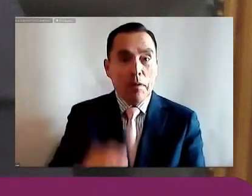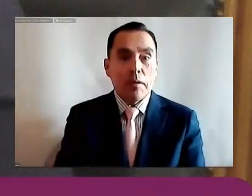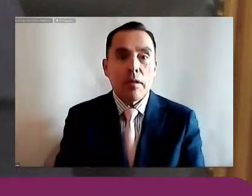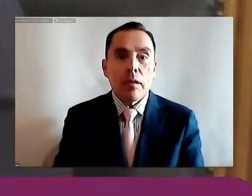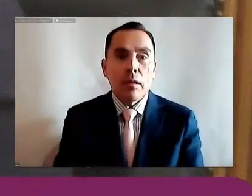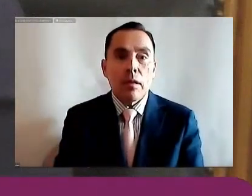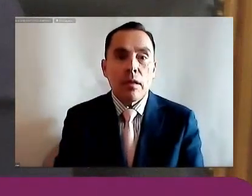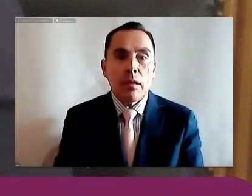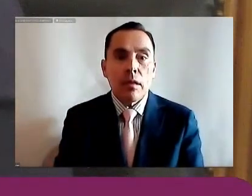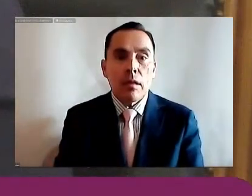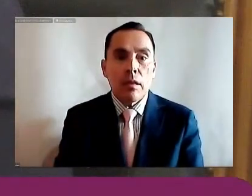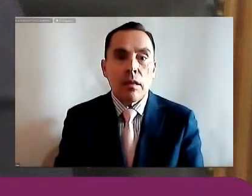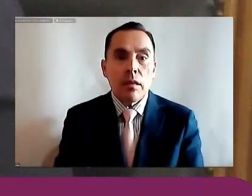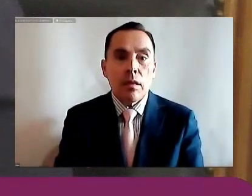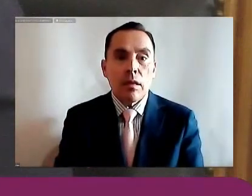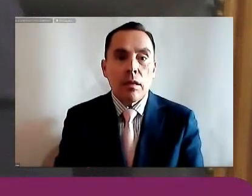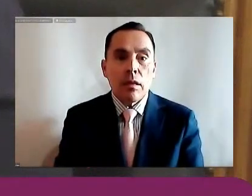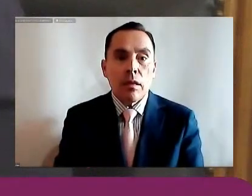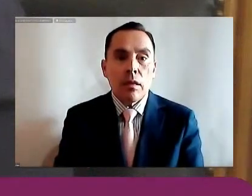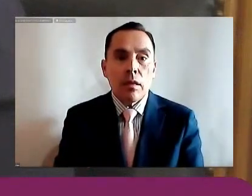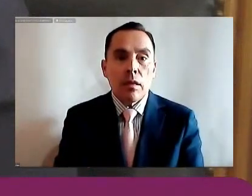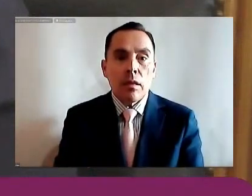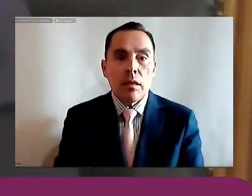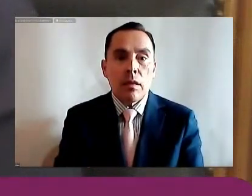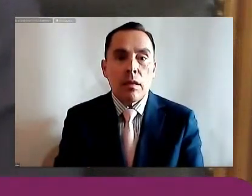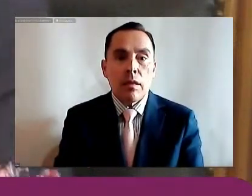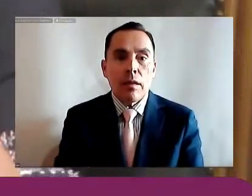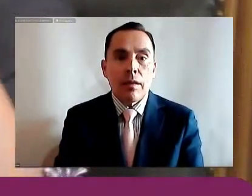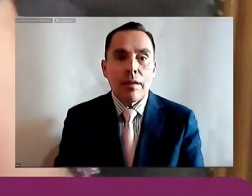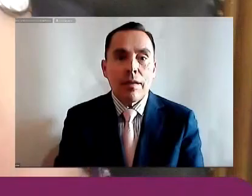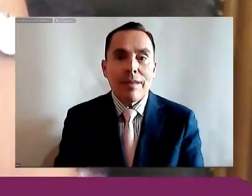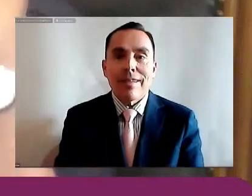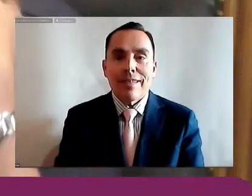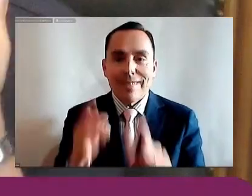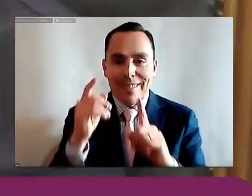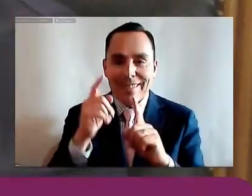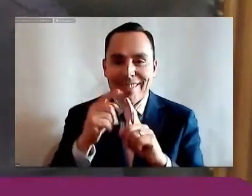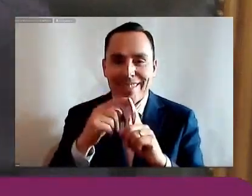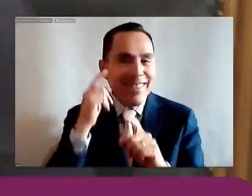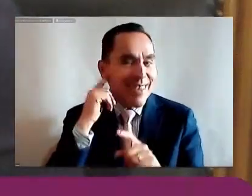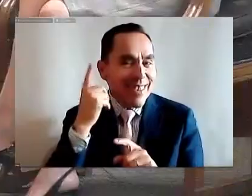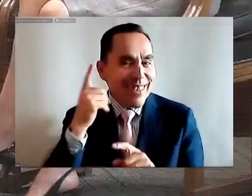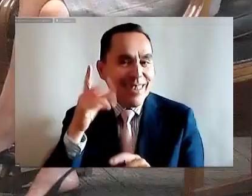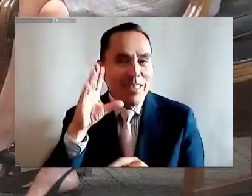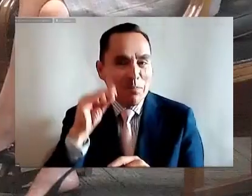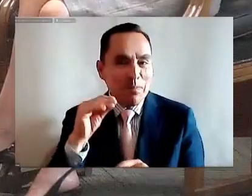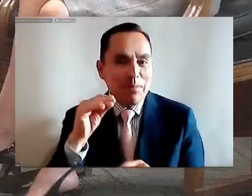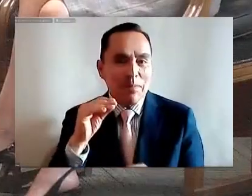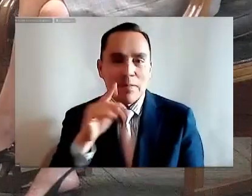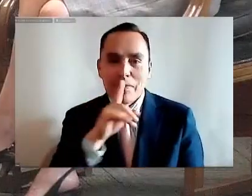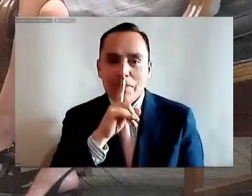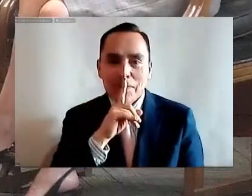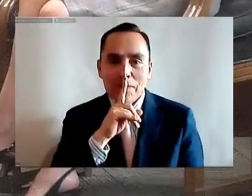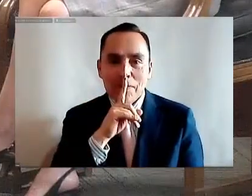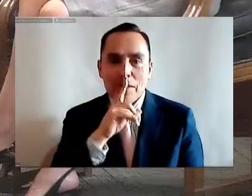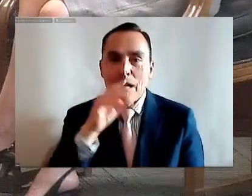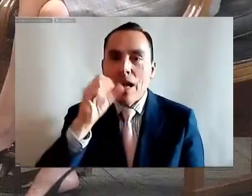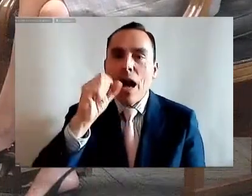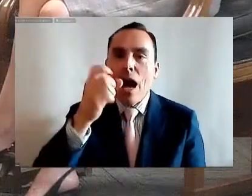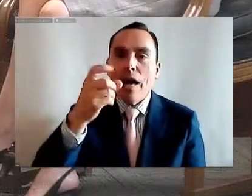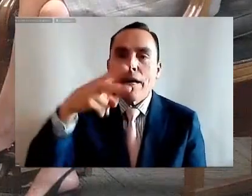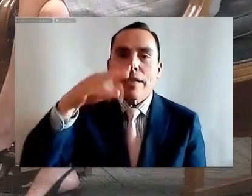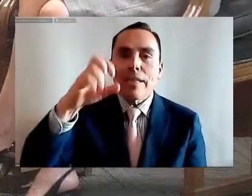Ahí sí. Claro, María Agnes hace referencia a este fallo